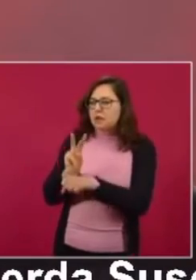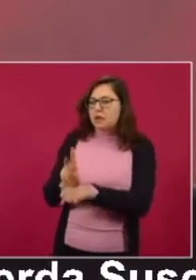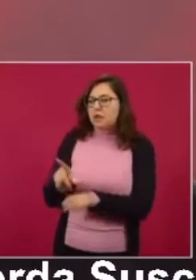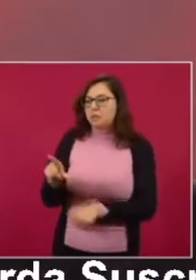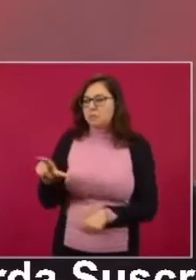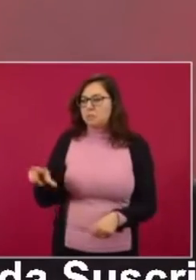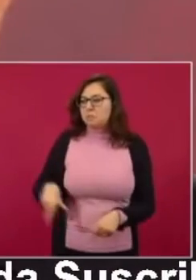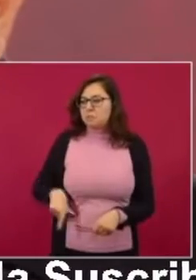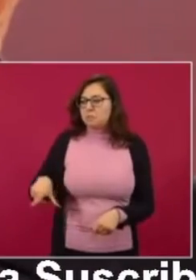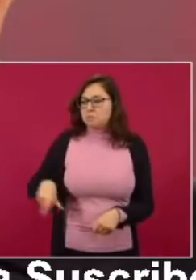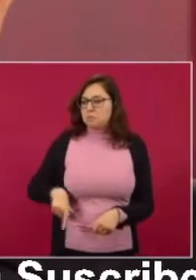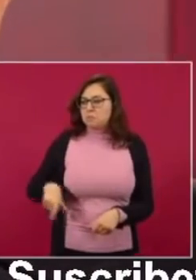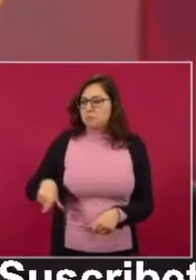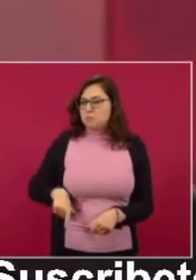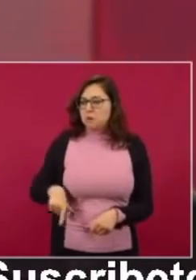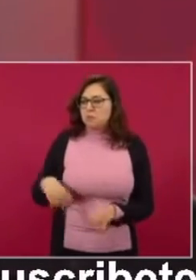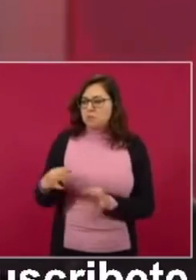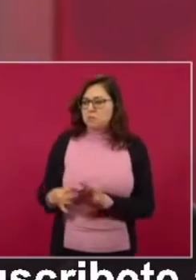pierdes